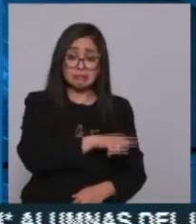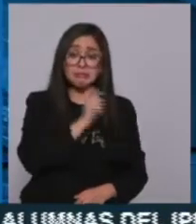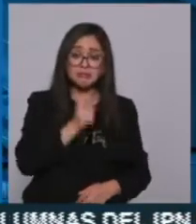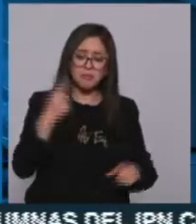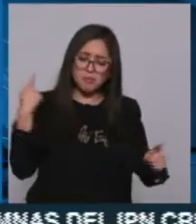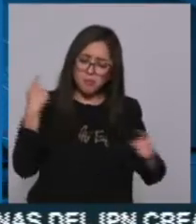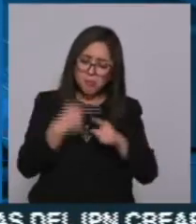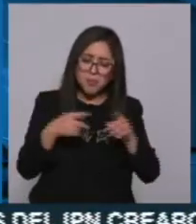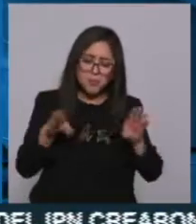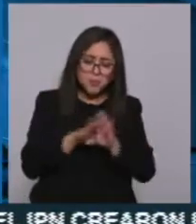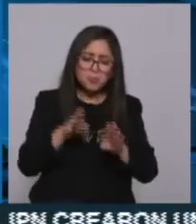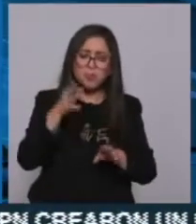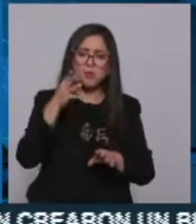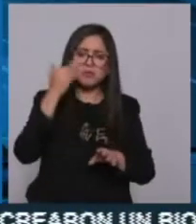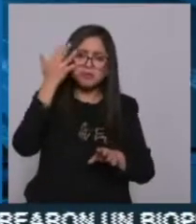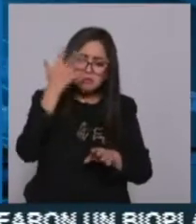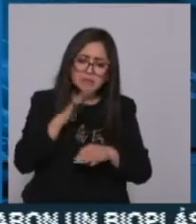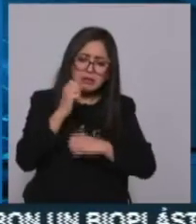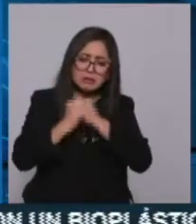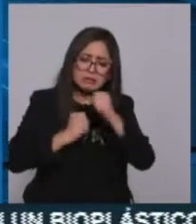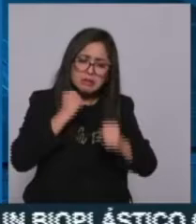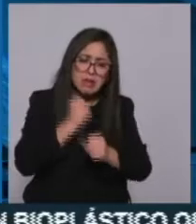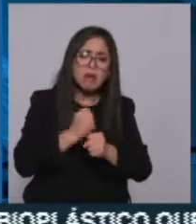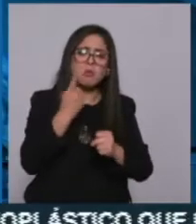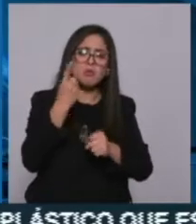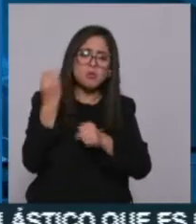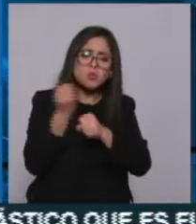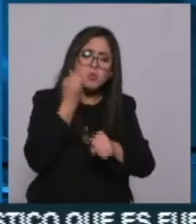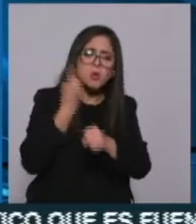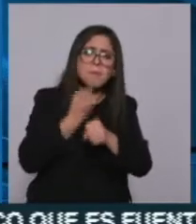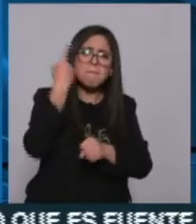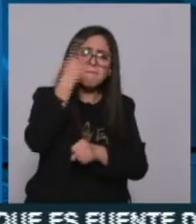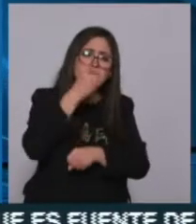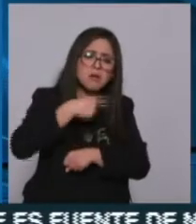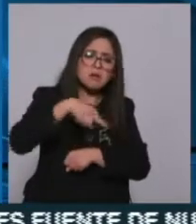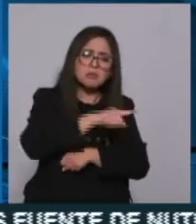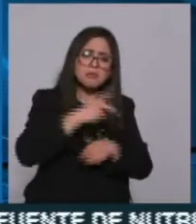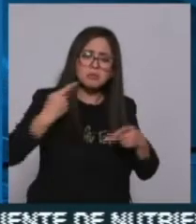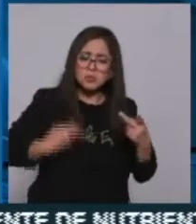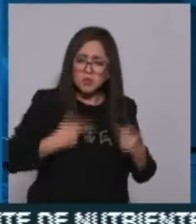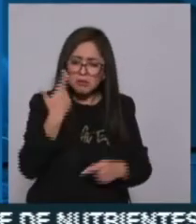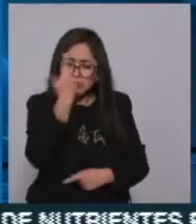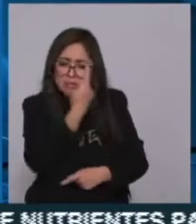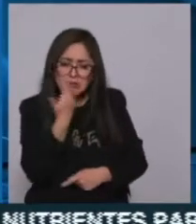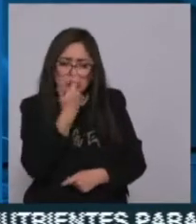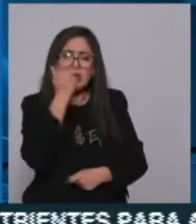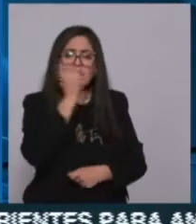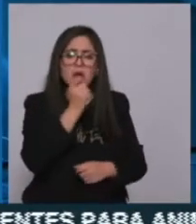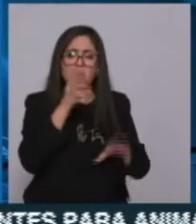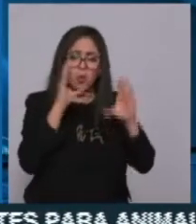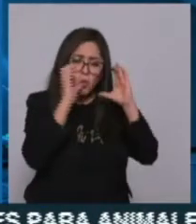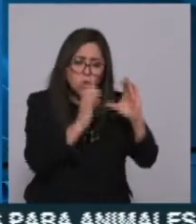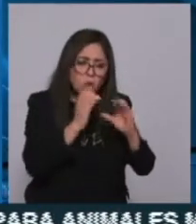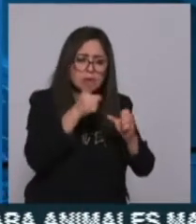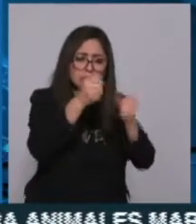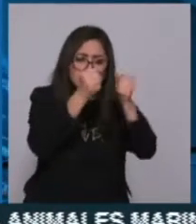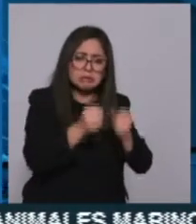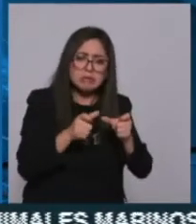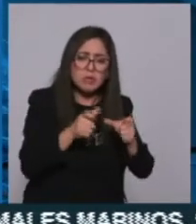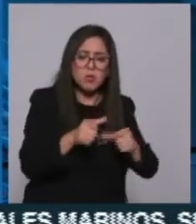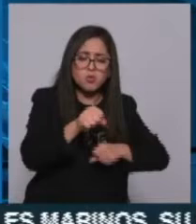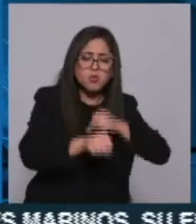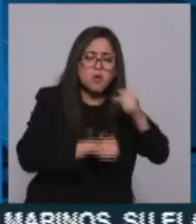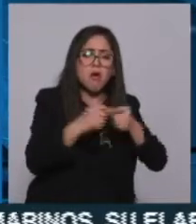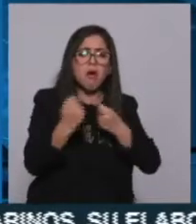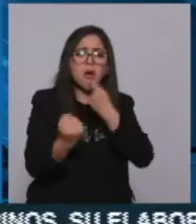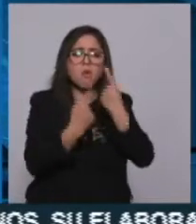no solo en cifras o estadísticas, sino en estas áreas de oportunidad para estudiar mejores condiciones de seguridad para los ciclistas que tienen que viajar durante la noche,